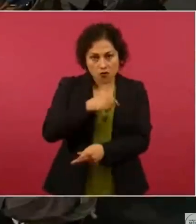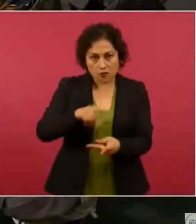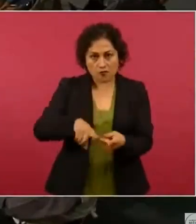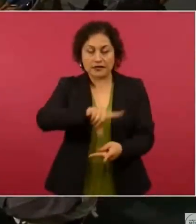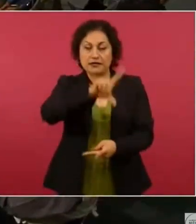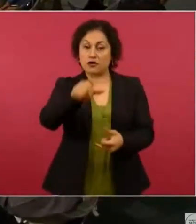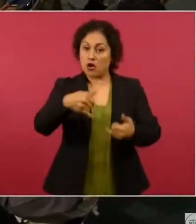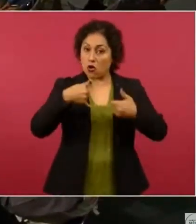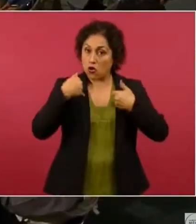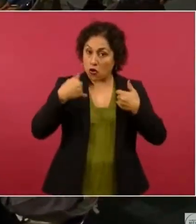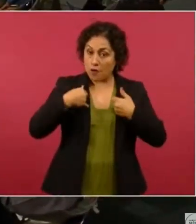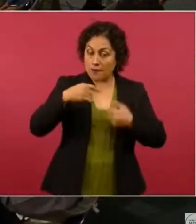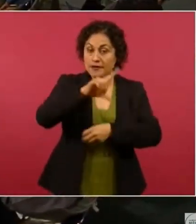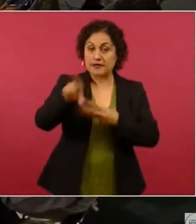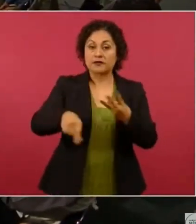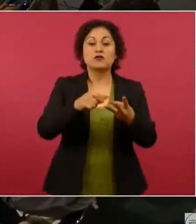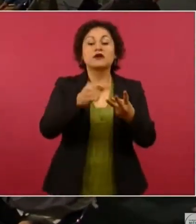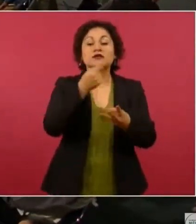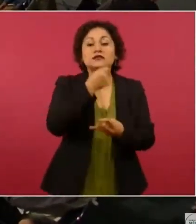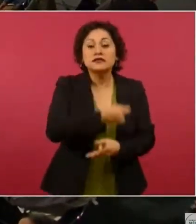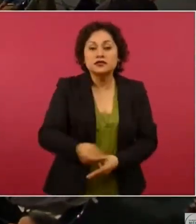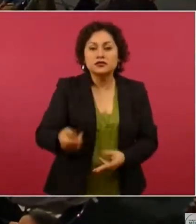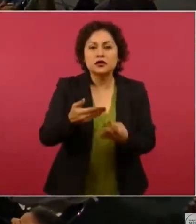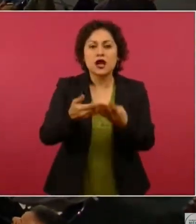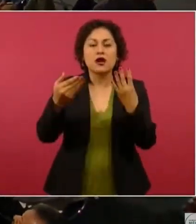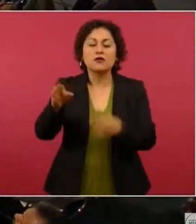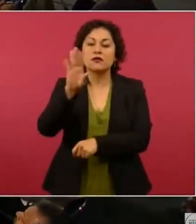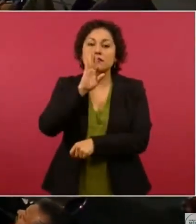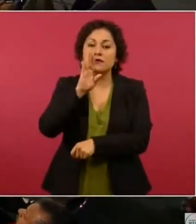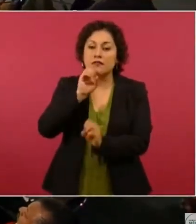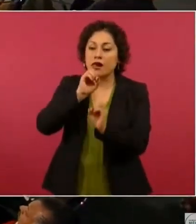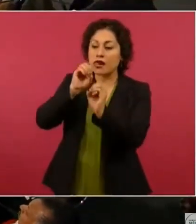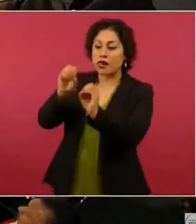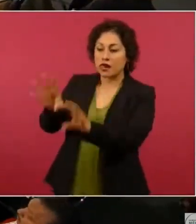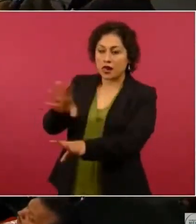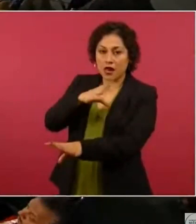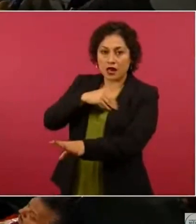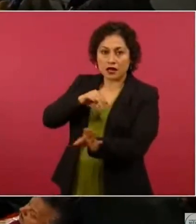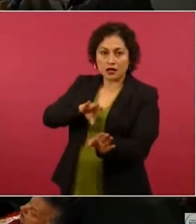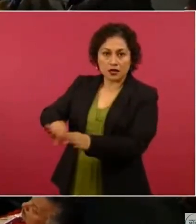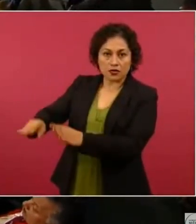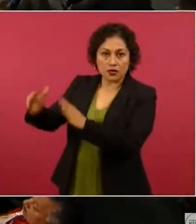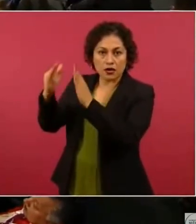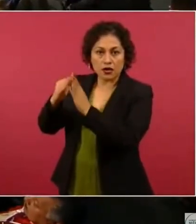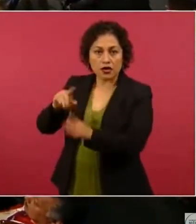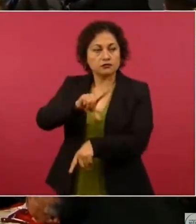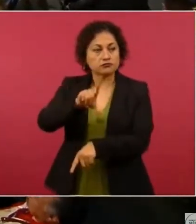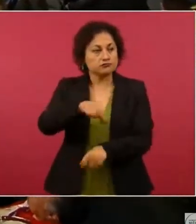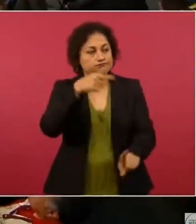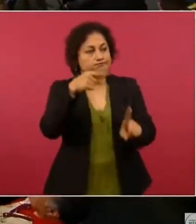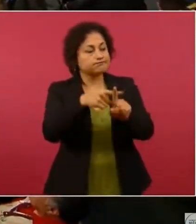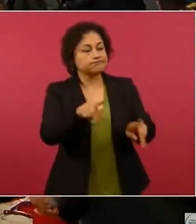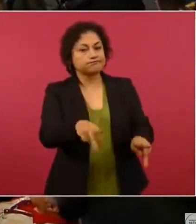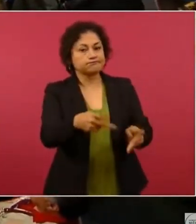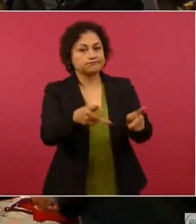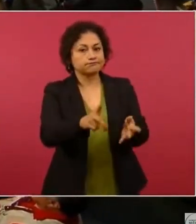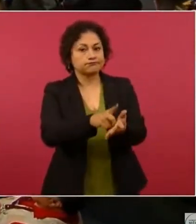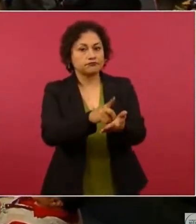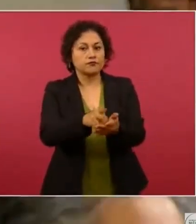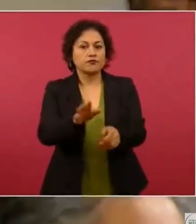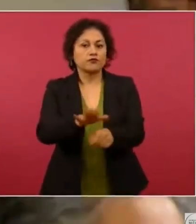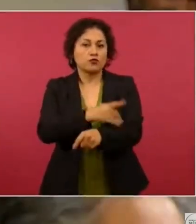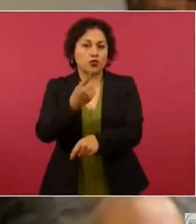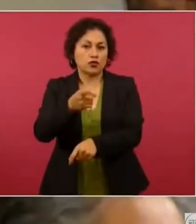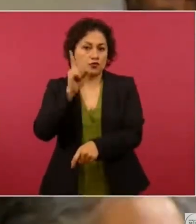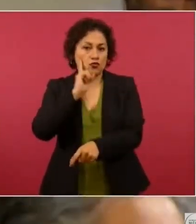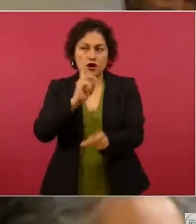mamás dejan la casa y los niños, y hay una gran cantidad de huérfanos después de las ejecuciones. Pero